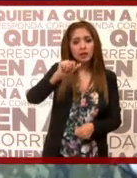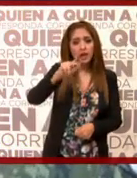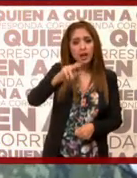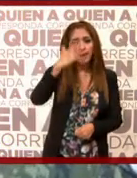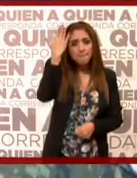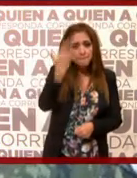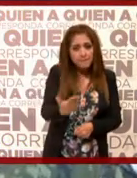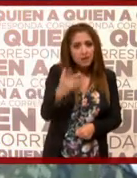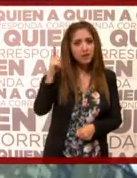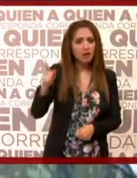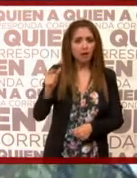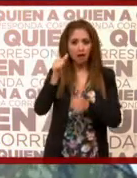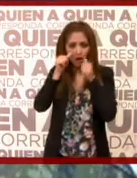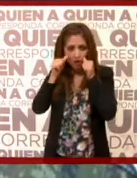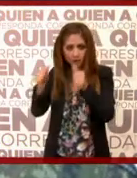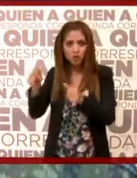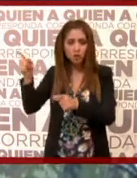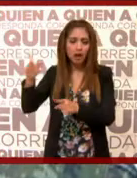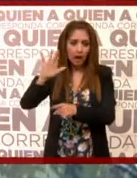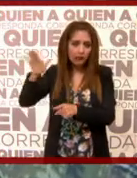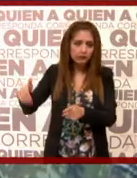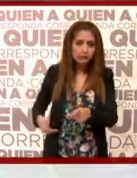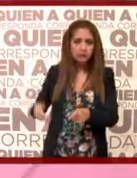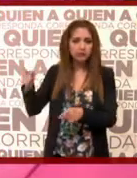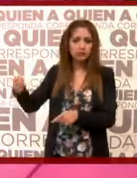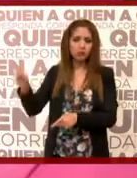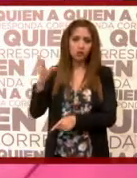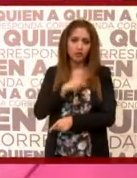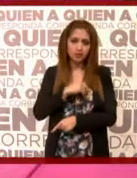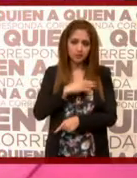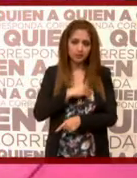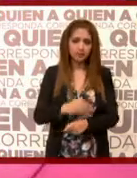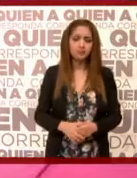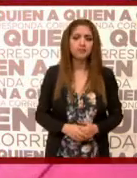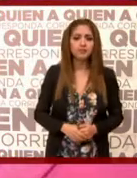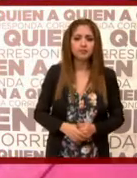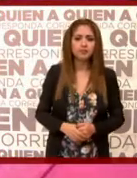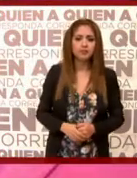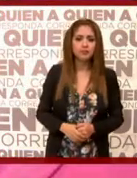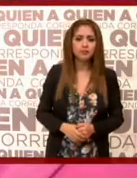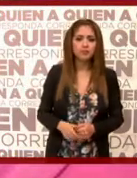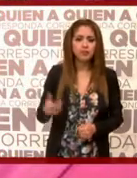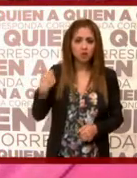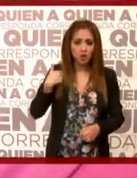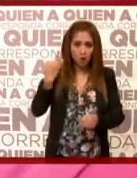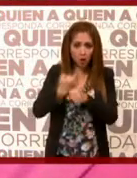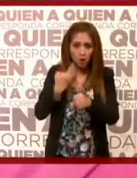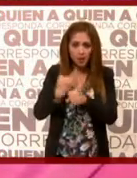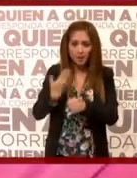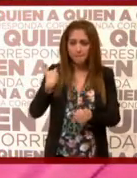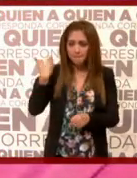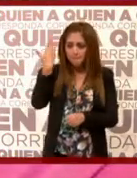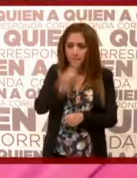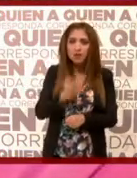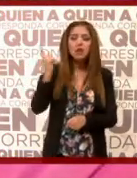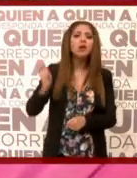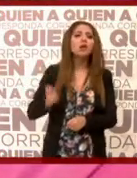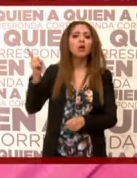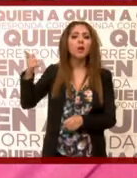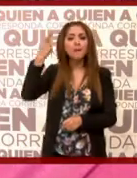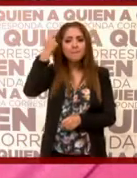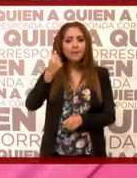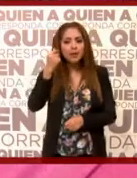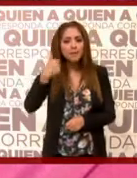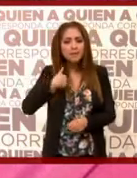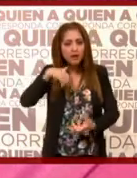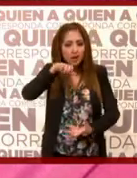Atlixco responda por el accidente que sufrió su esposo. Pues yo lo que pido, señorita, es que me solucionen lo de su pensión de mi esposo. ¿Sí?